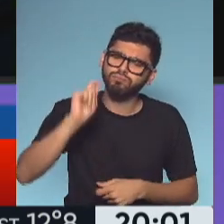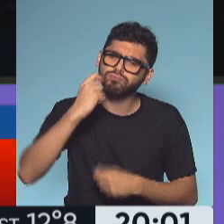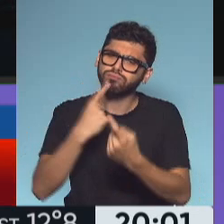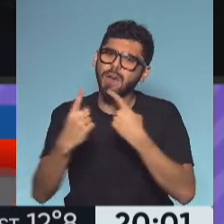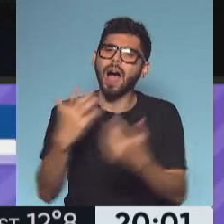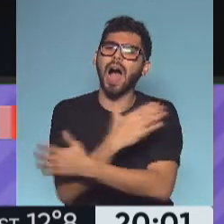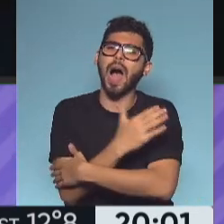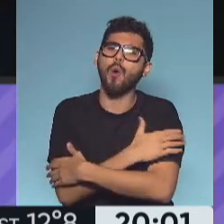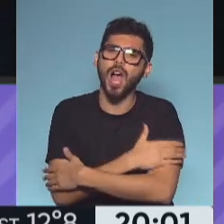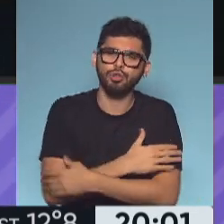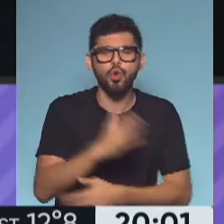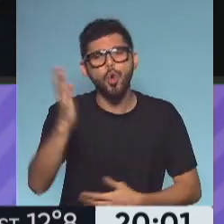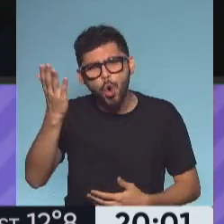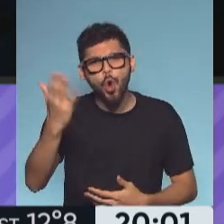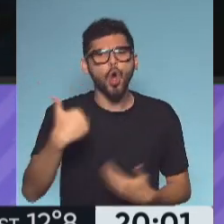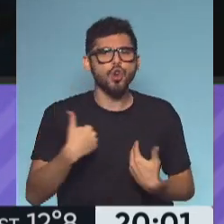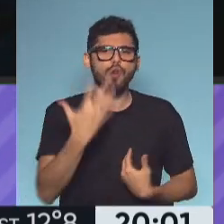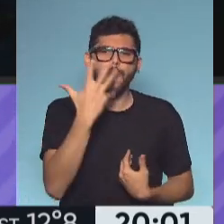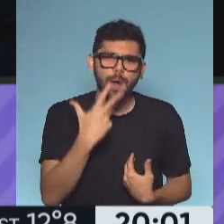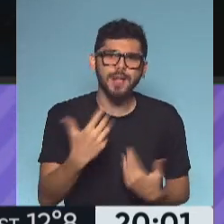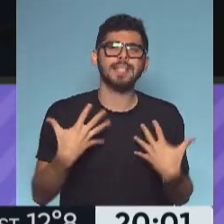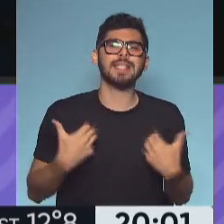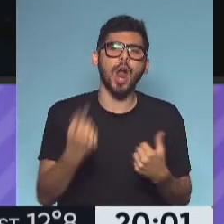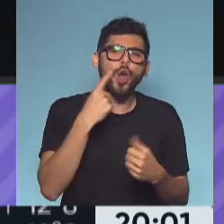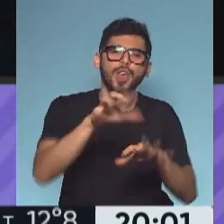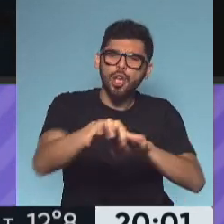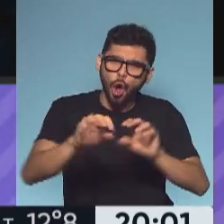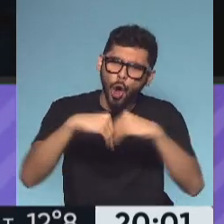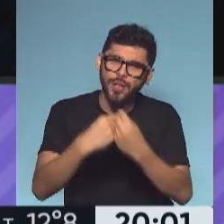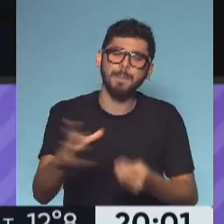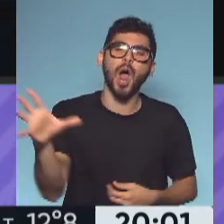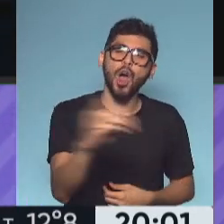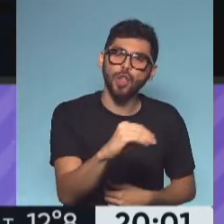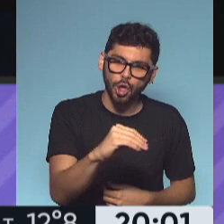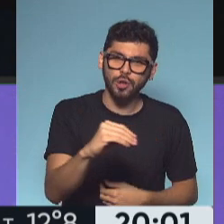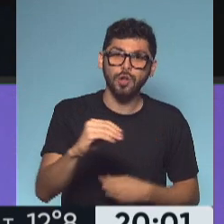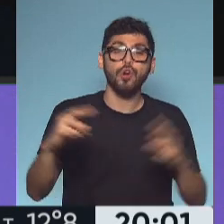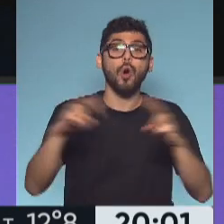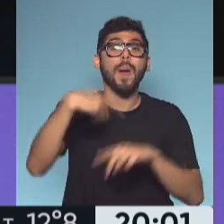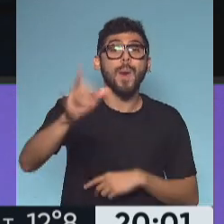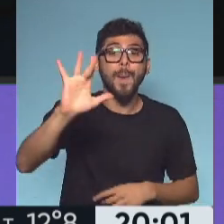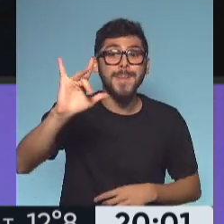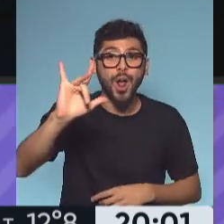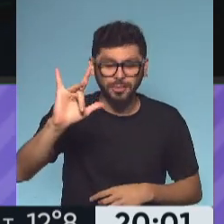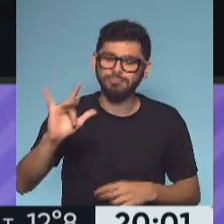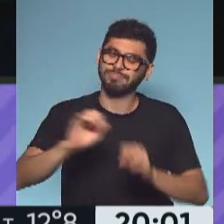abrazo. No, el gusto es mío y salud y cosecha para todos y todas. Así seguiremos y nos vemos el miércoles que viene. Lo tenemos claro, te esperamos.